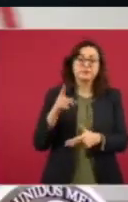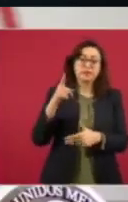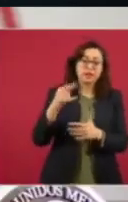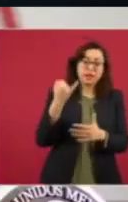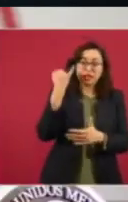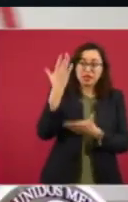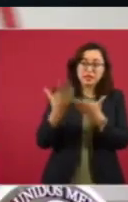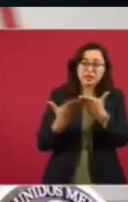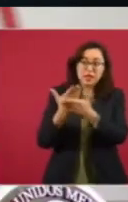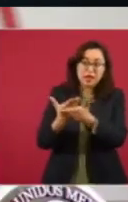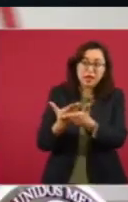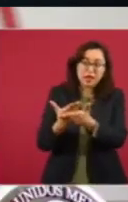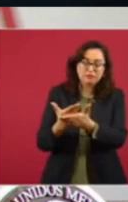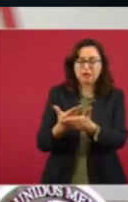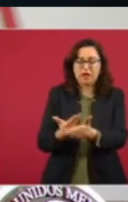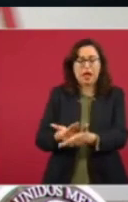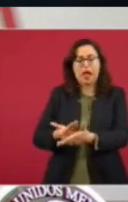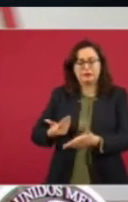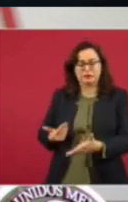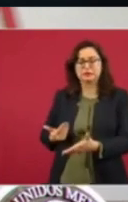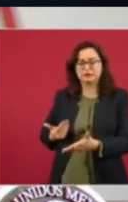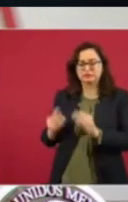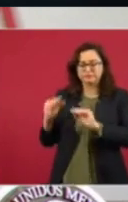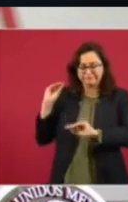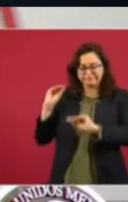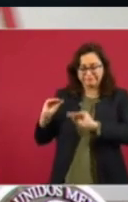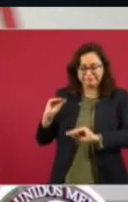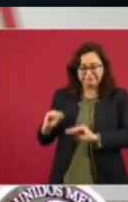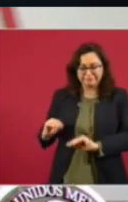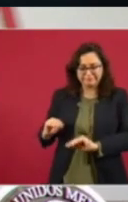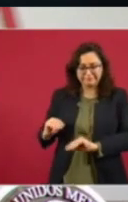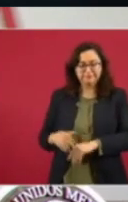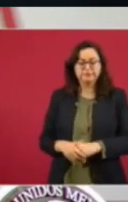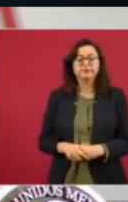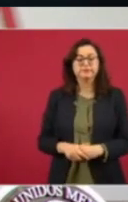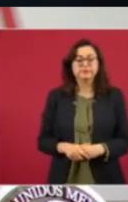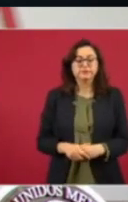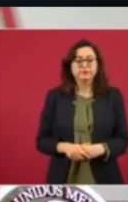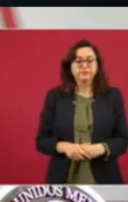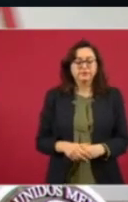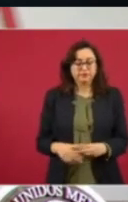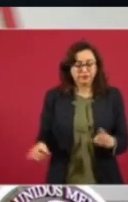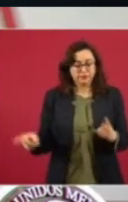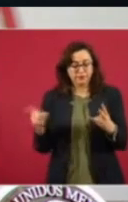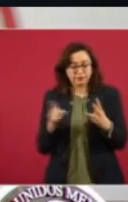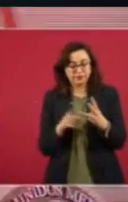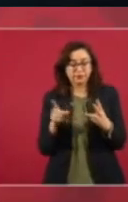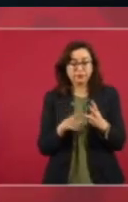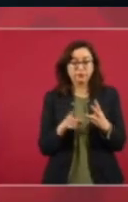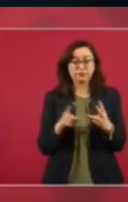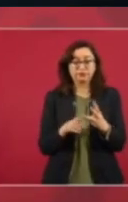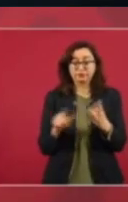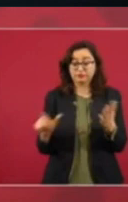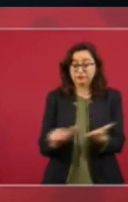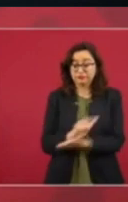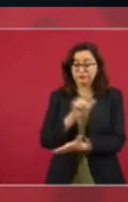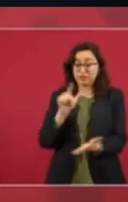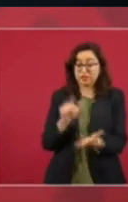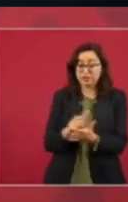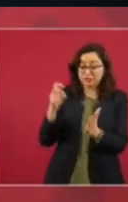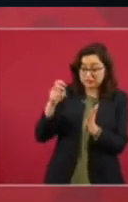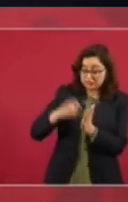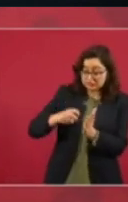la iniciativa. Número 3. Ante la envergadura de la reforma y sus